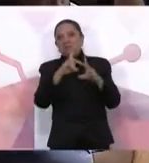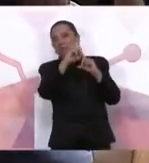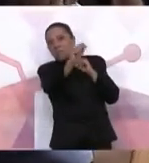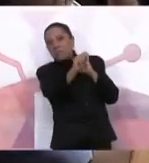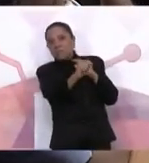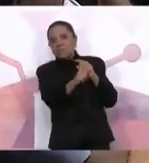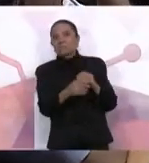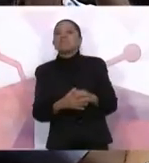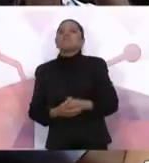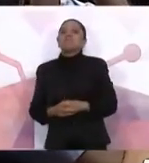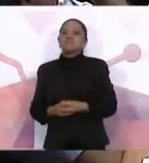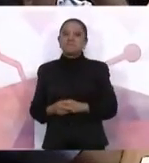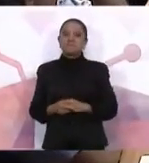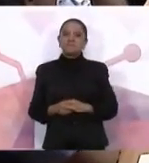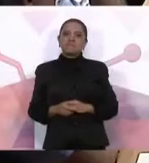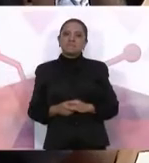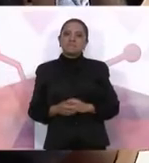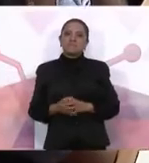juntar